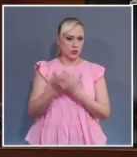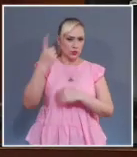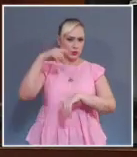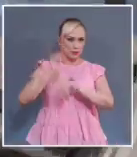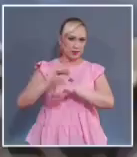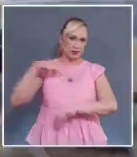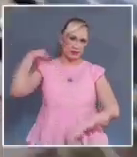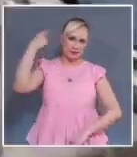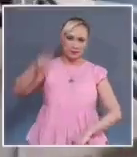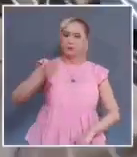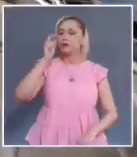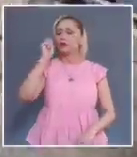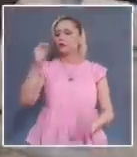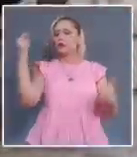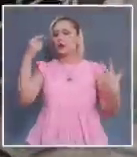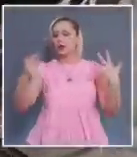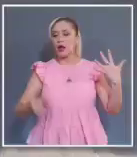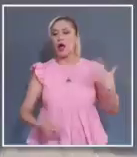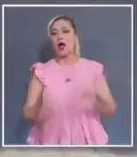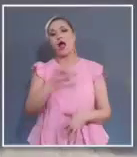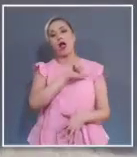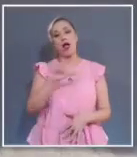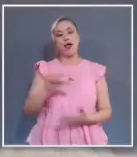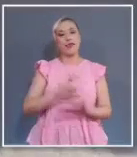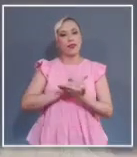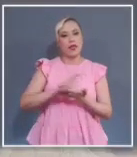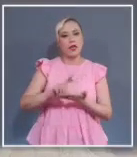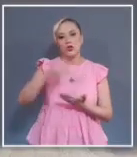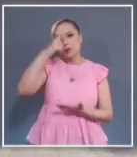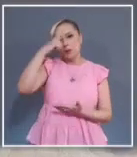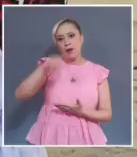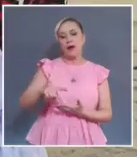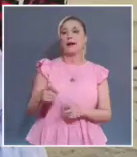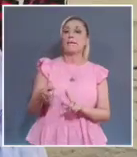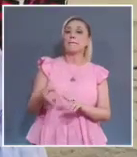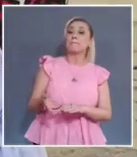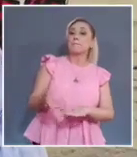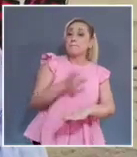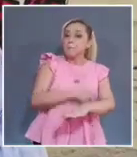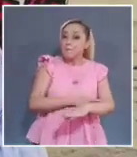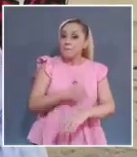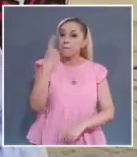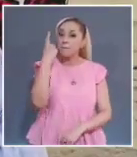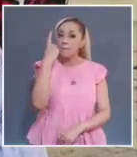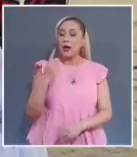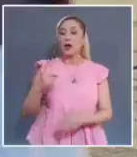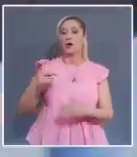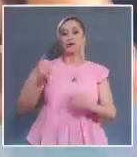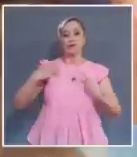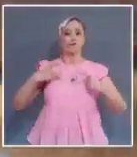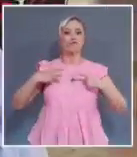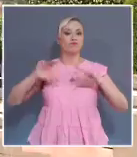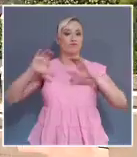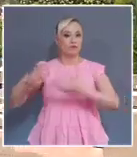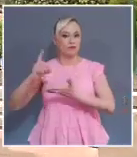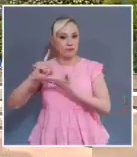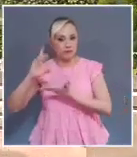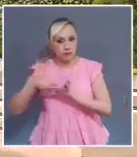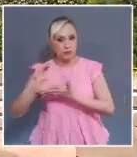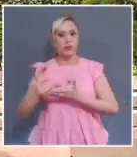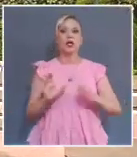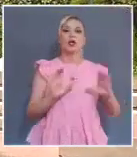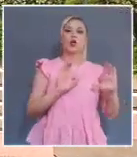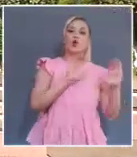diversos asuntos relacionados con el derecho a la consulta previa de personas con discapacidad y comunidades y pueblos indígenas y afromexicanas. Hay una